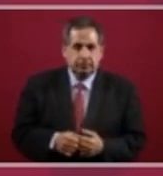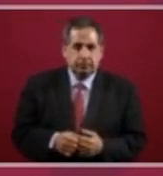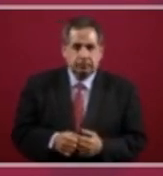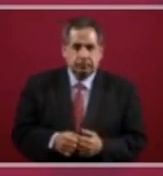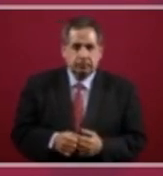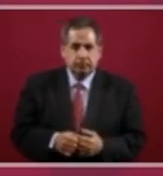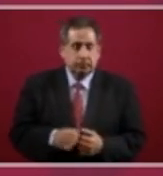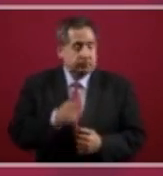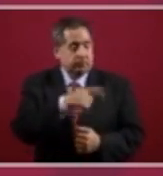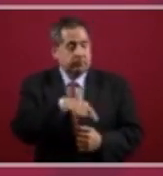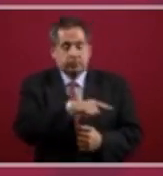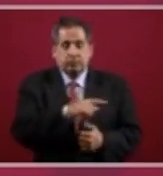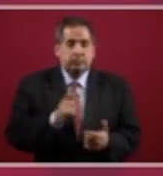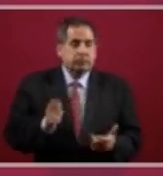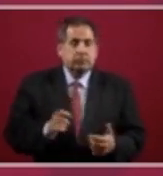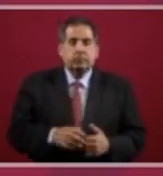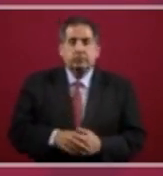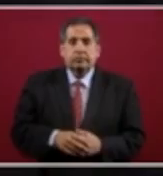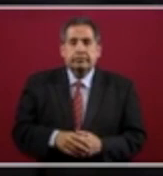en